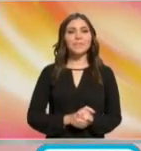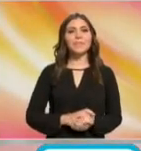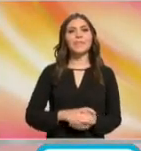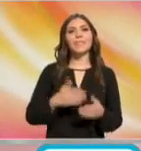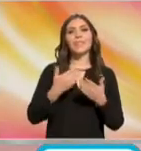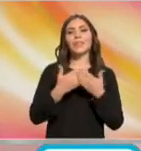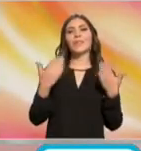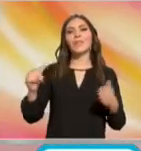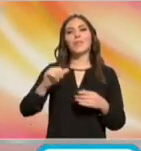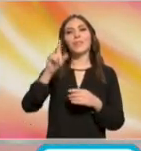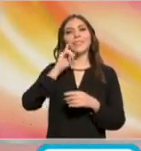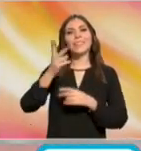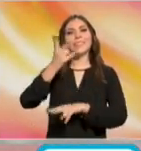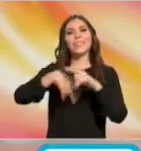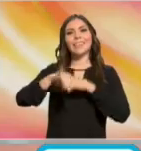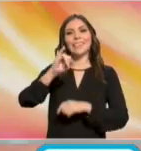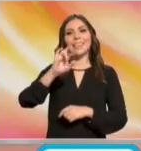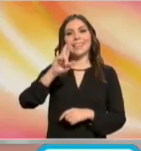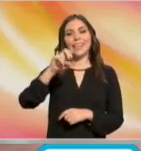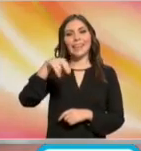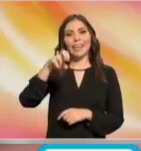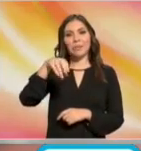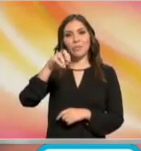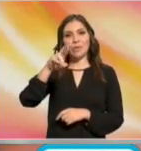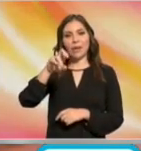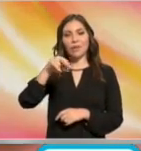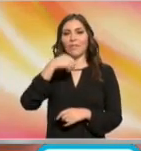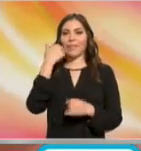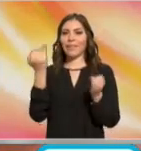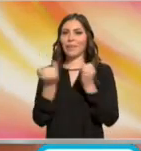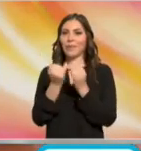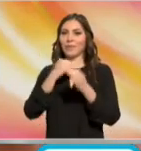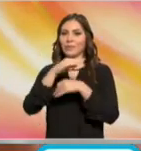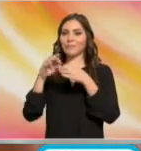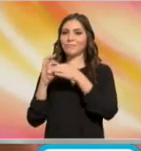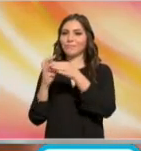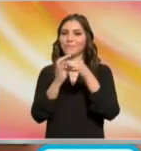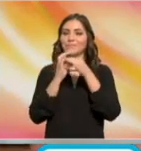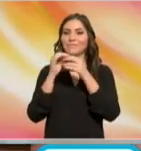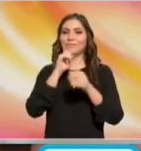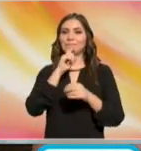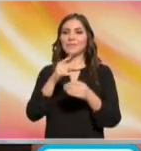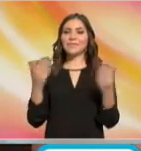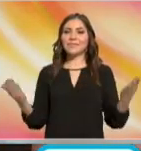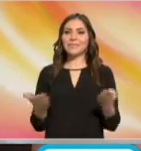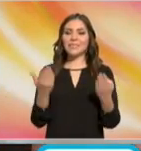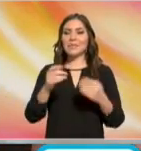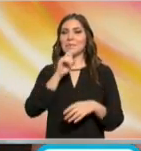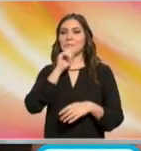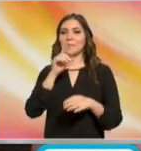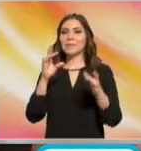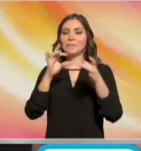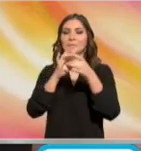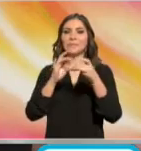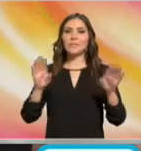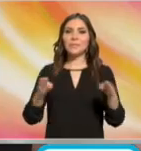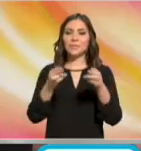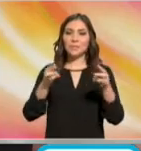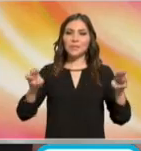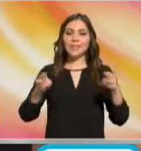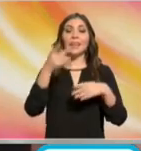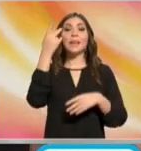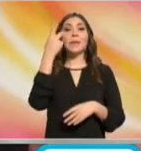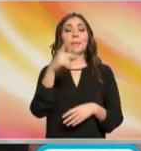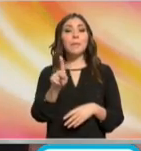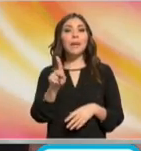Hoy Irene Moreno nos lleva a bailar al mismo paso, al mismo ritmo a todos. Así es. ¿Cómo estás? Ritmo, muy bien, feliz. Y con la misma música. Sí. Y con la misma música,